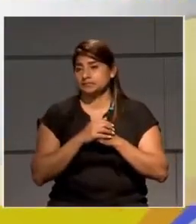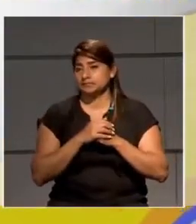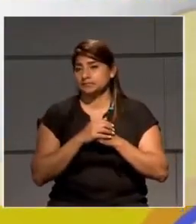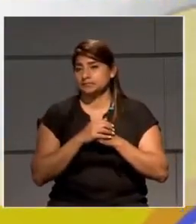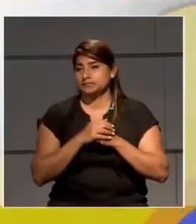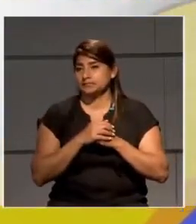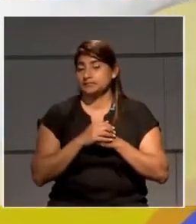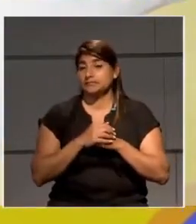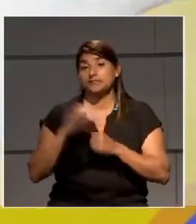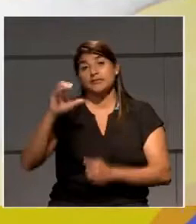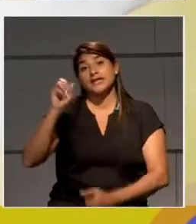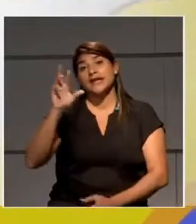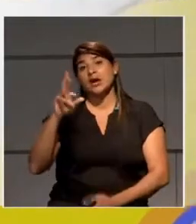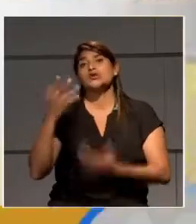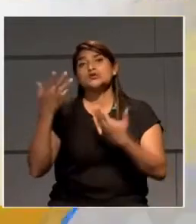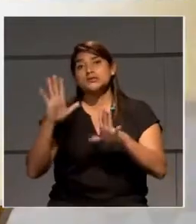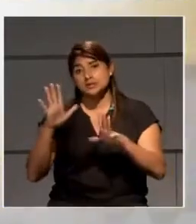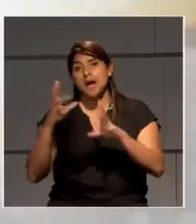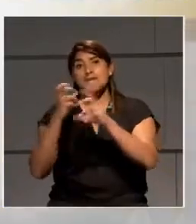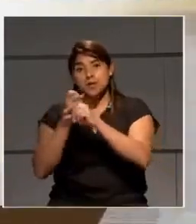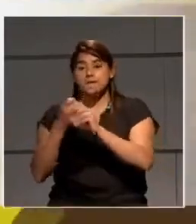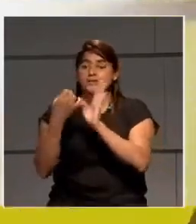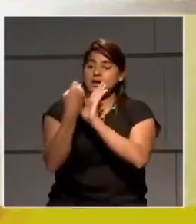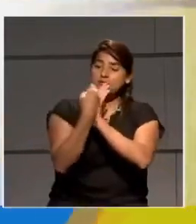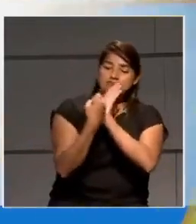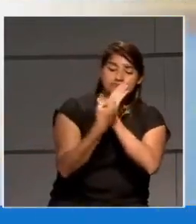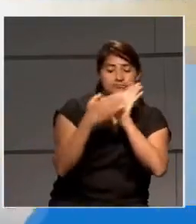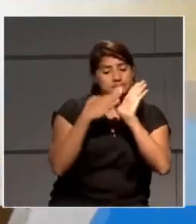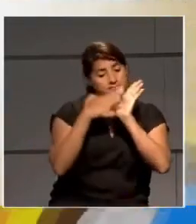Y Caro ya puede empezar a decorar.